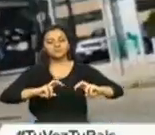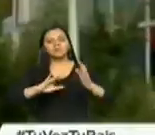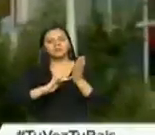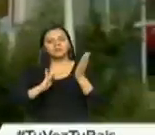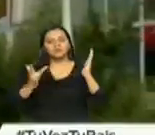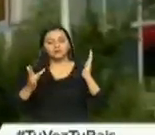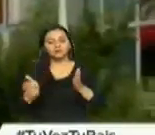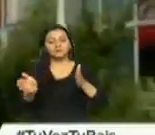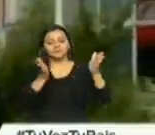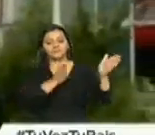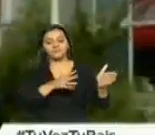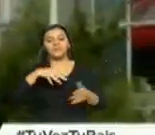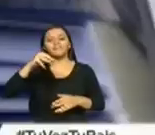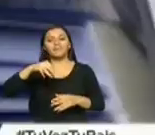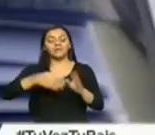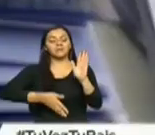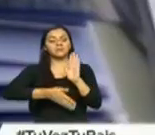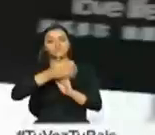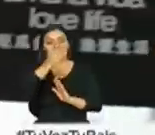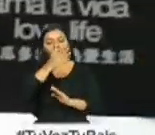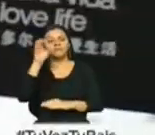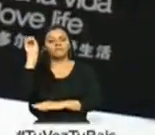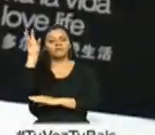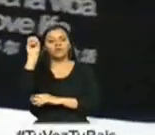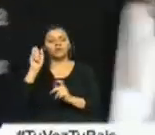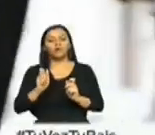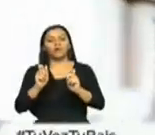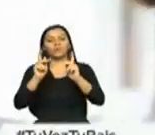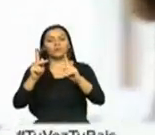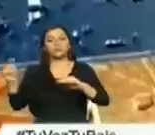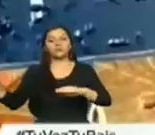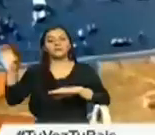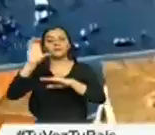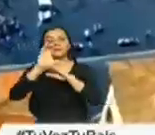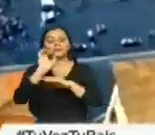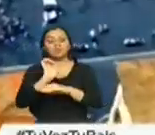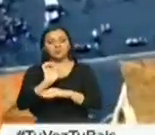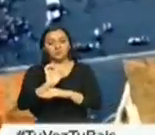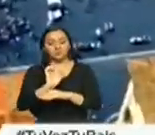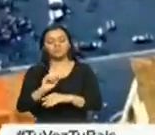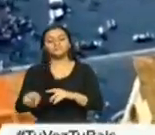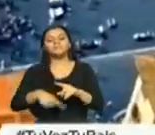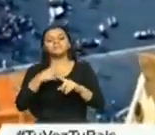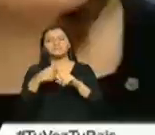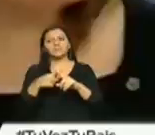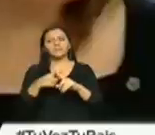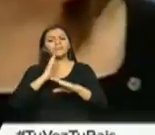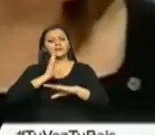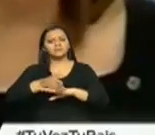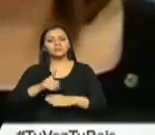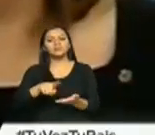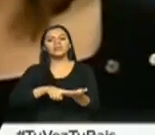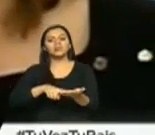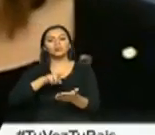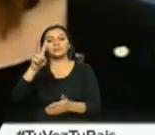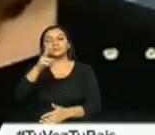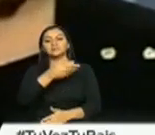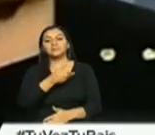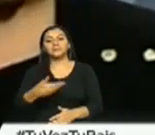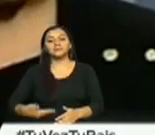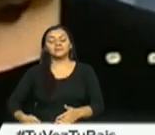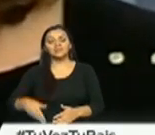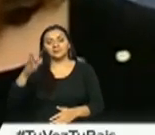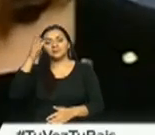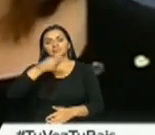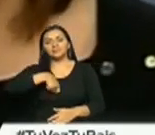El martes participará en el foro coloquio Oportunidades de Inversión en el Ecuador y posteriormente se reunirá con la vicepresidenta de